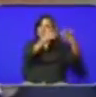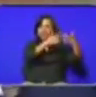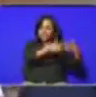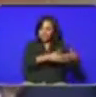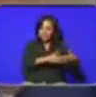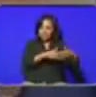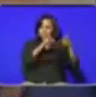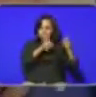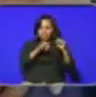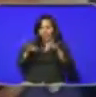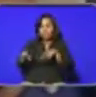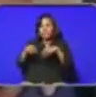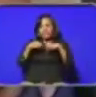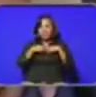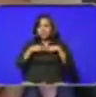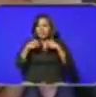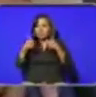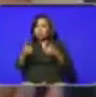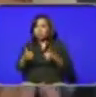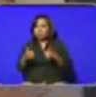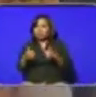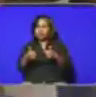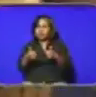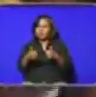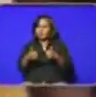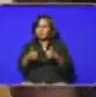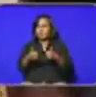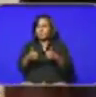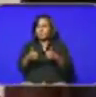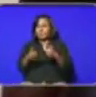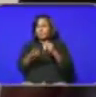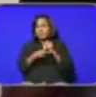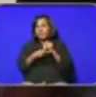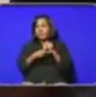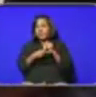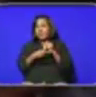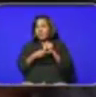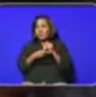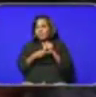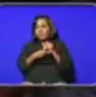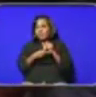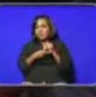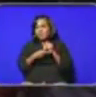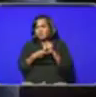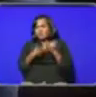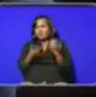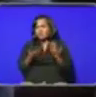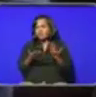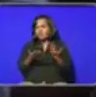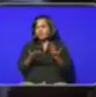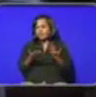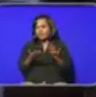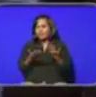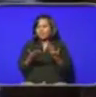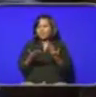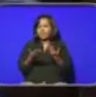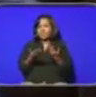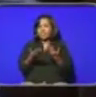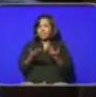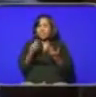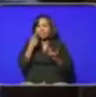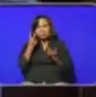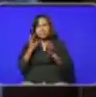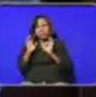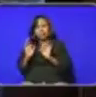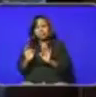secreto y es lamentable, nos duele mucho, que a veces uno dice, me atendieron muy bien, qué pena que haya sido un extranjero. Y no con el ánimo